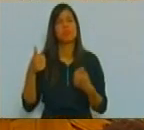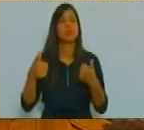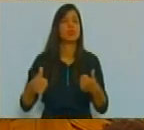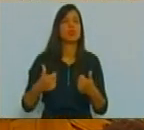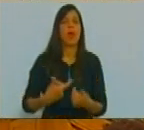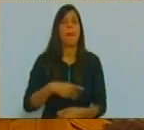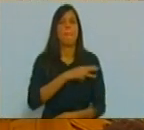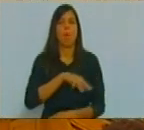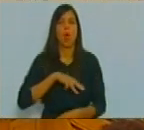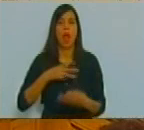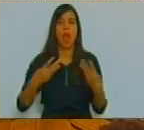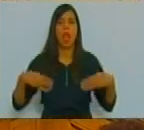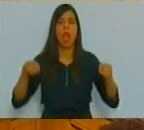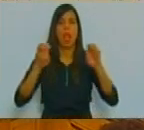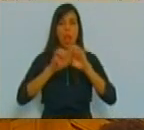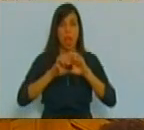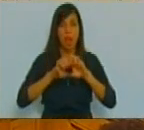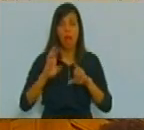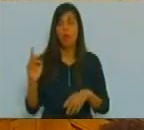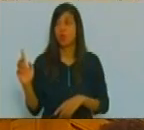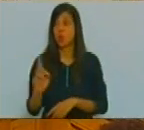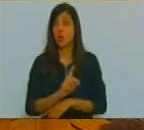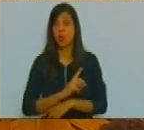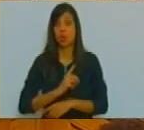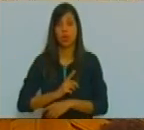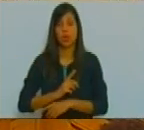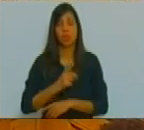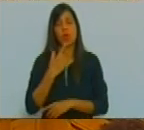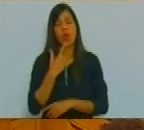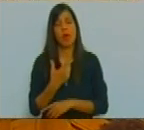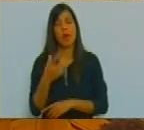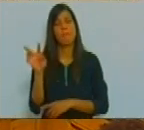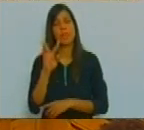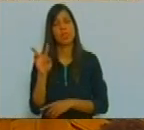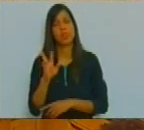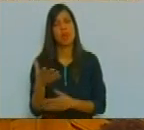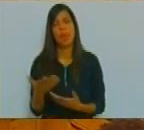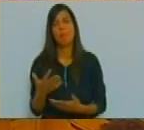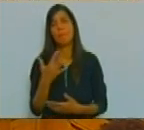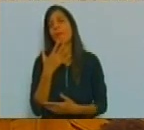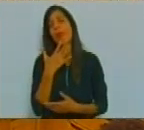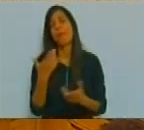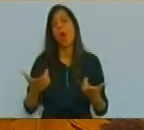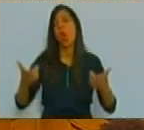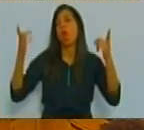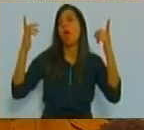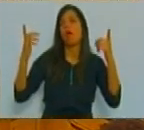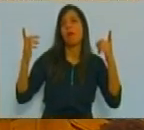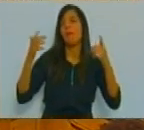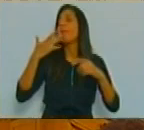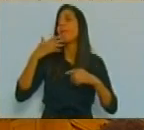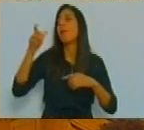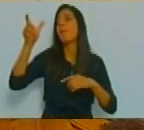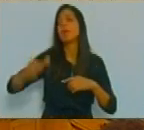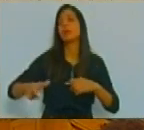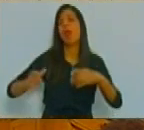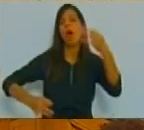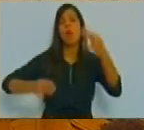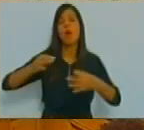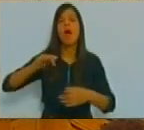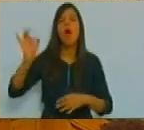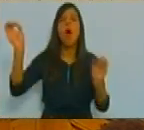yo creo que nosotros aquí nosotros podemos en venezuela- permitir que un juez o un fiscal